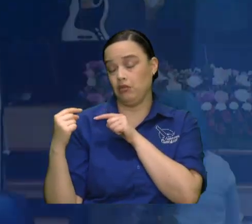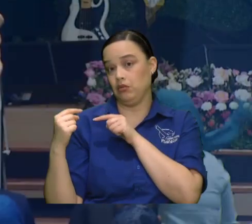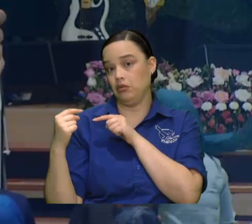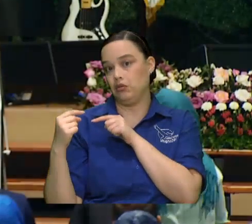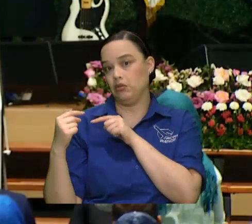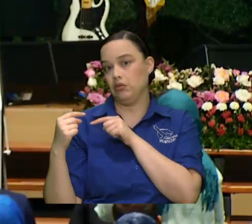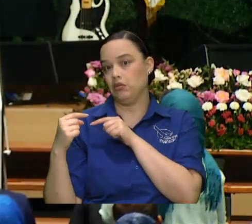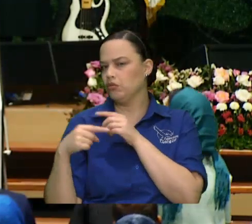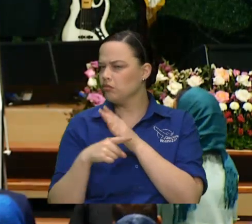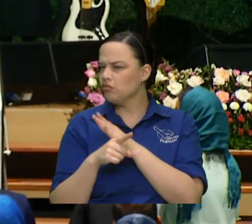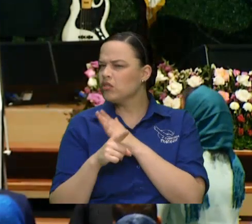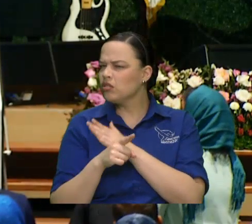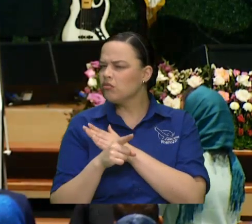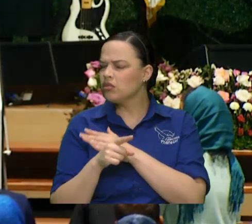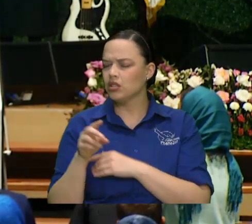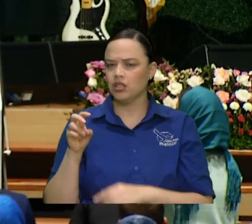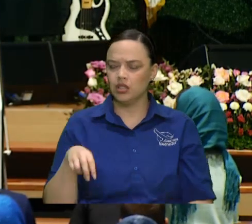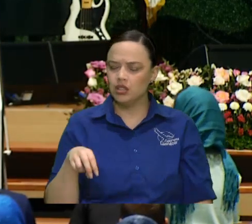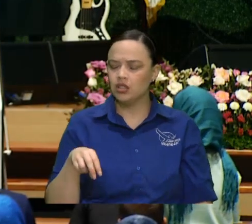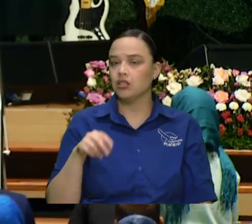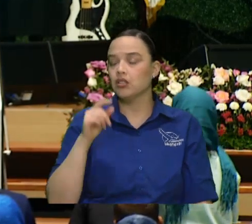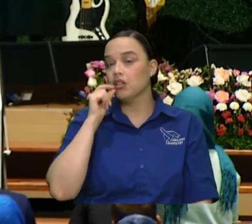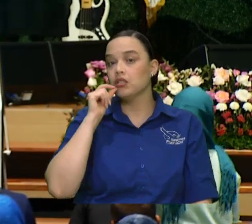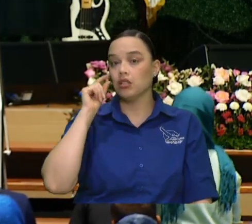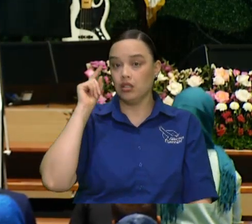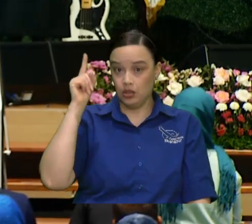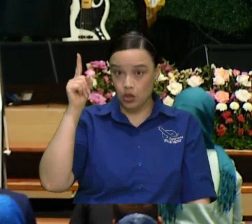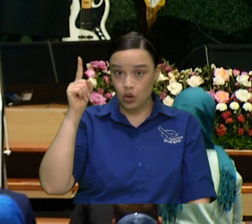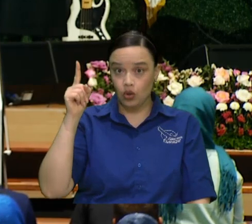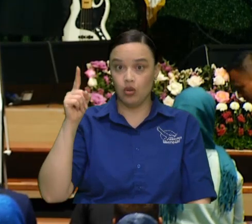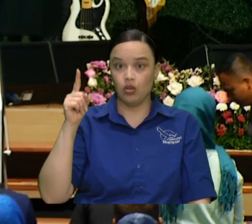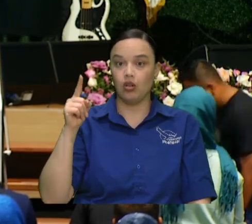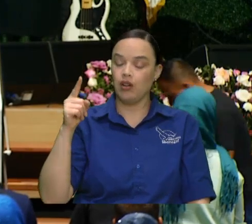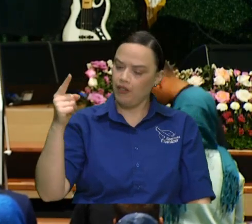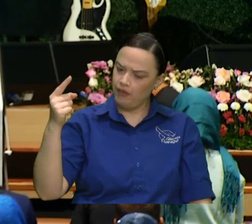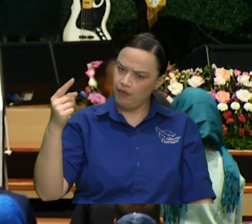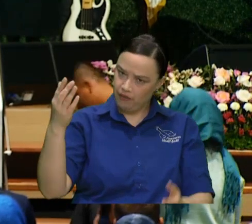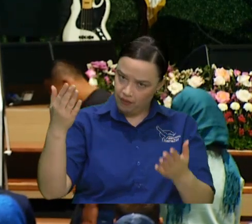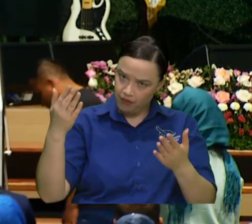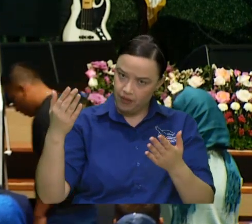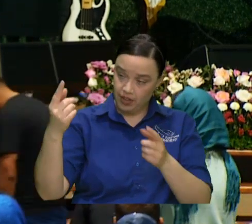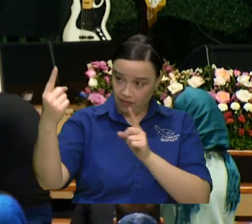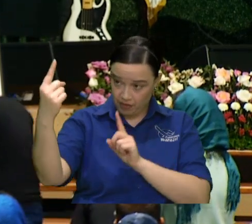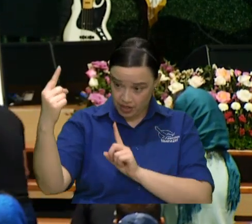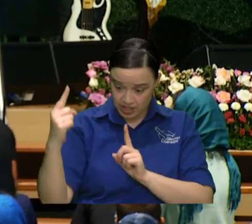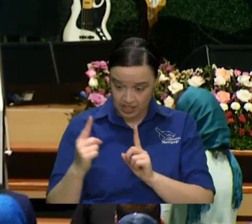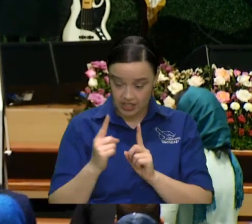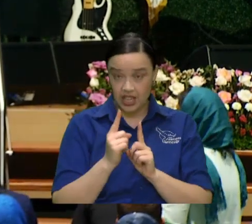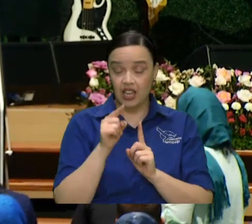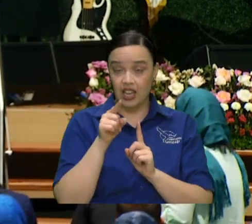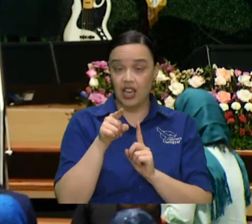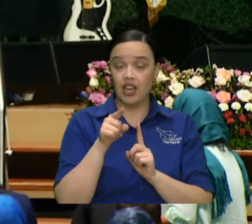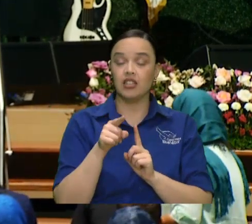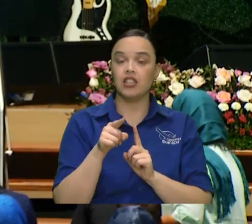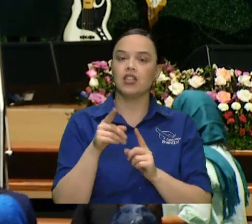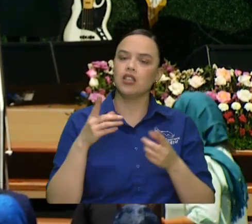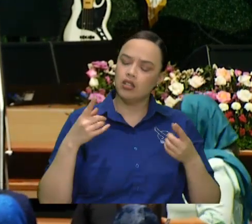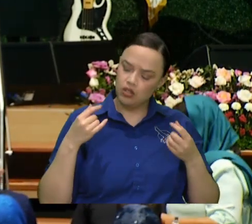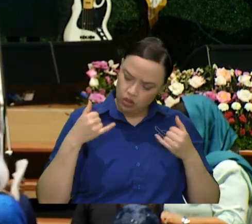problemas y necesitas que el señor vele por ti haga un milagro todavía hay un espacio aquí